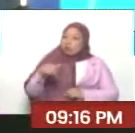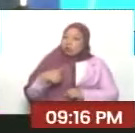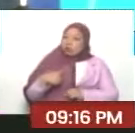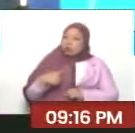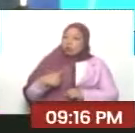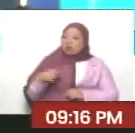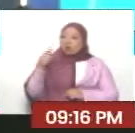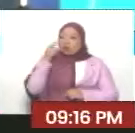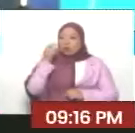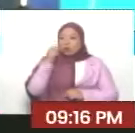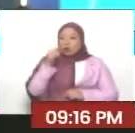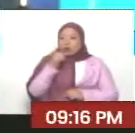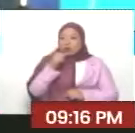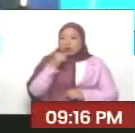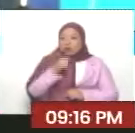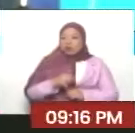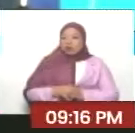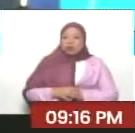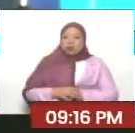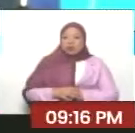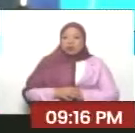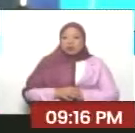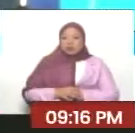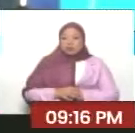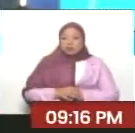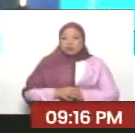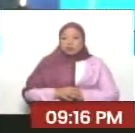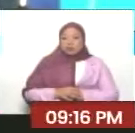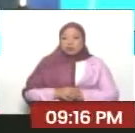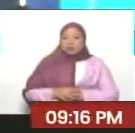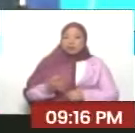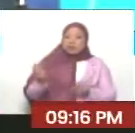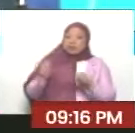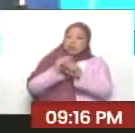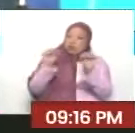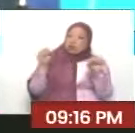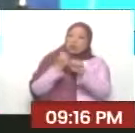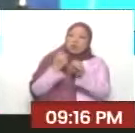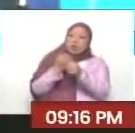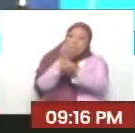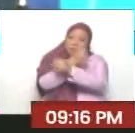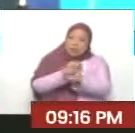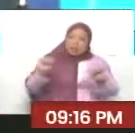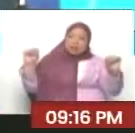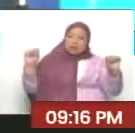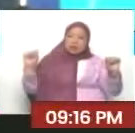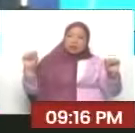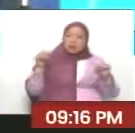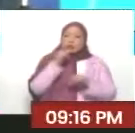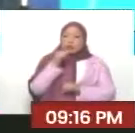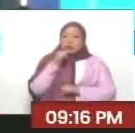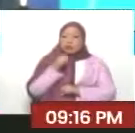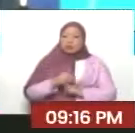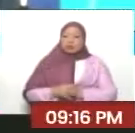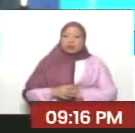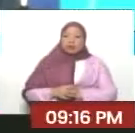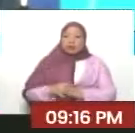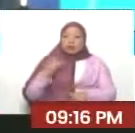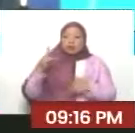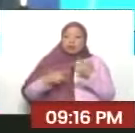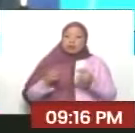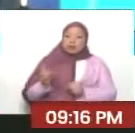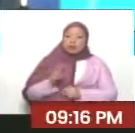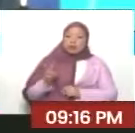tenemos nuestros trucos. Por eso nosotros somos invencibles, indestructibles.